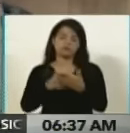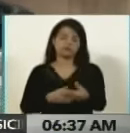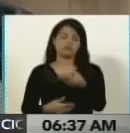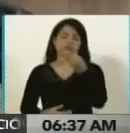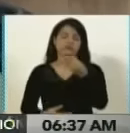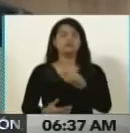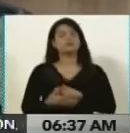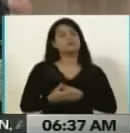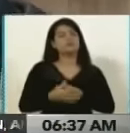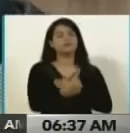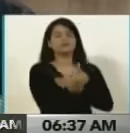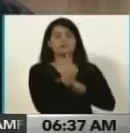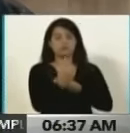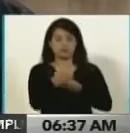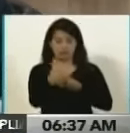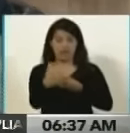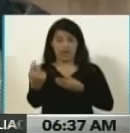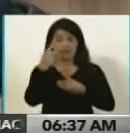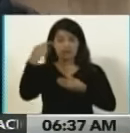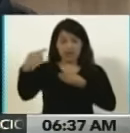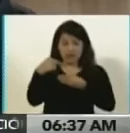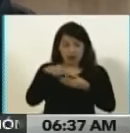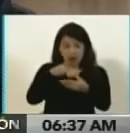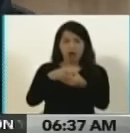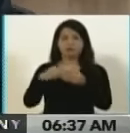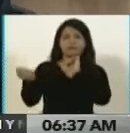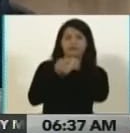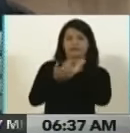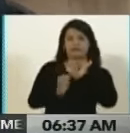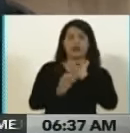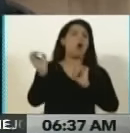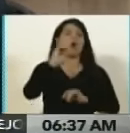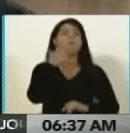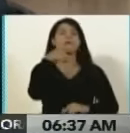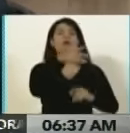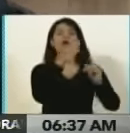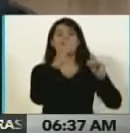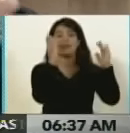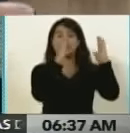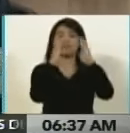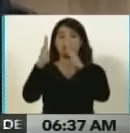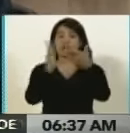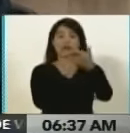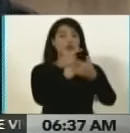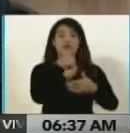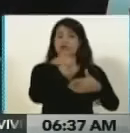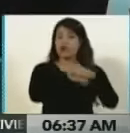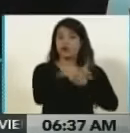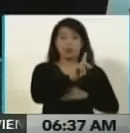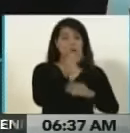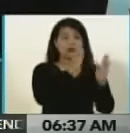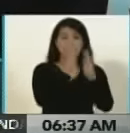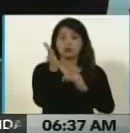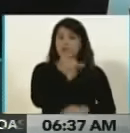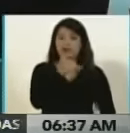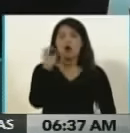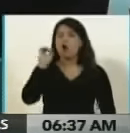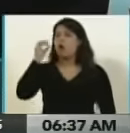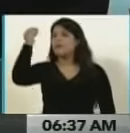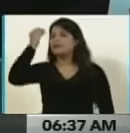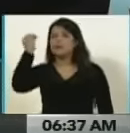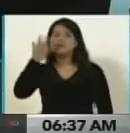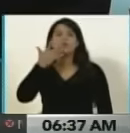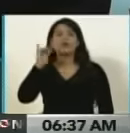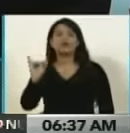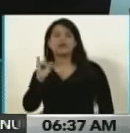haber una obra de ese pensamiento, eso estaba proscrito. Y cualquier pensamiento que sonara a izquierda, a